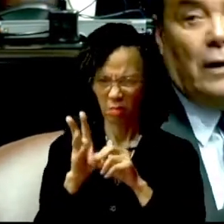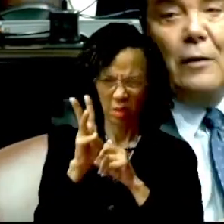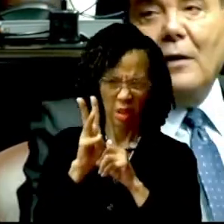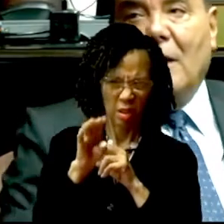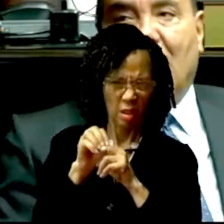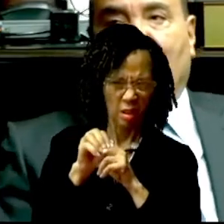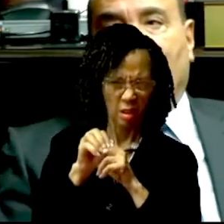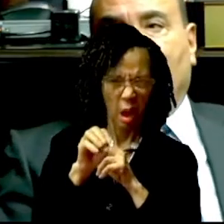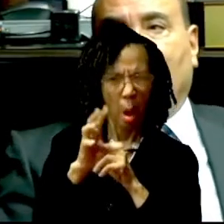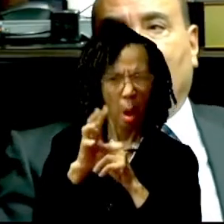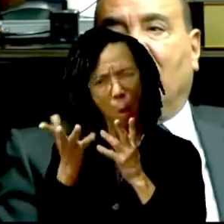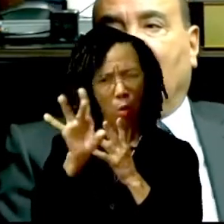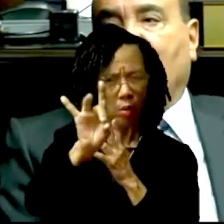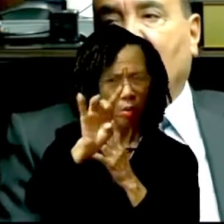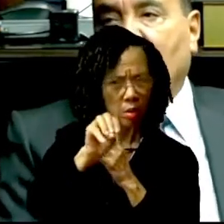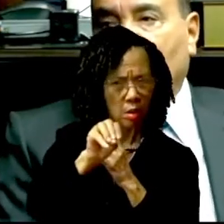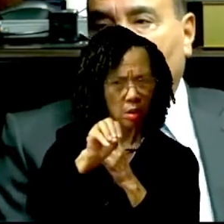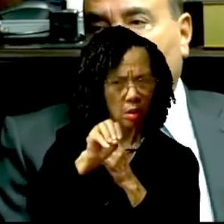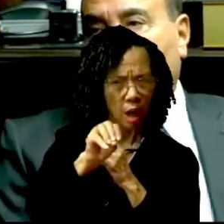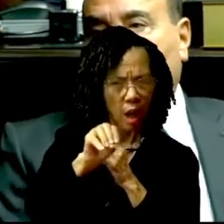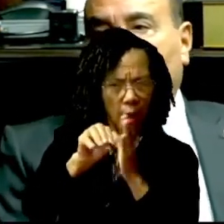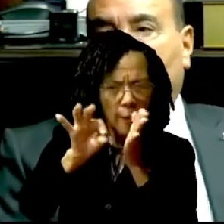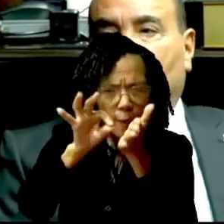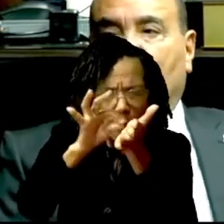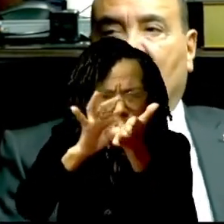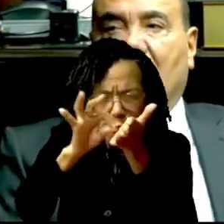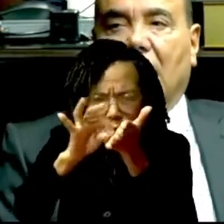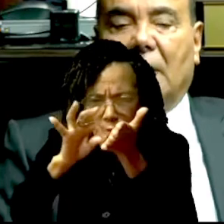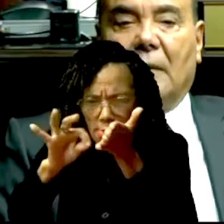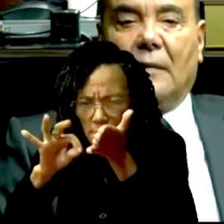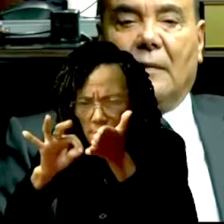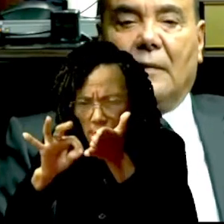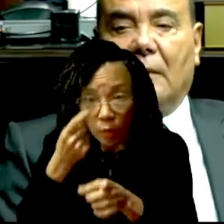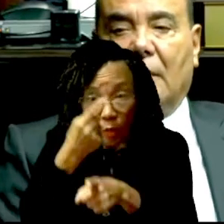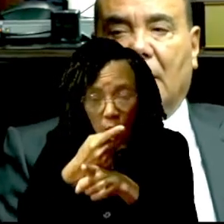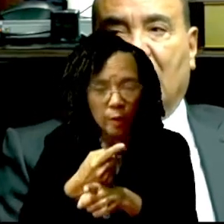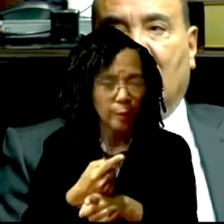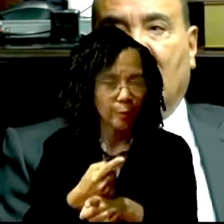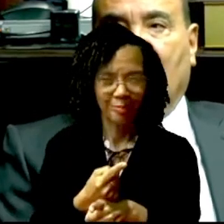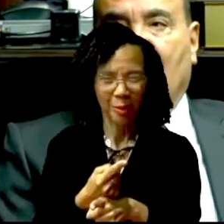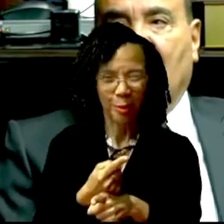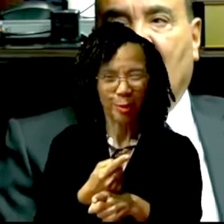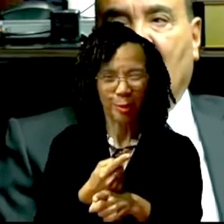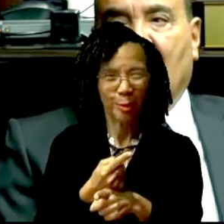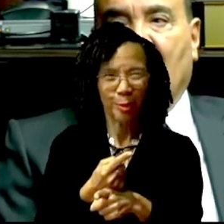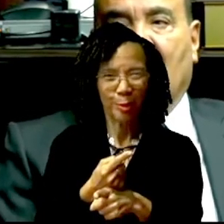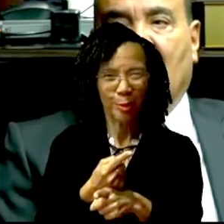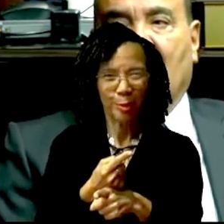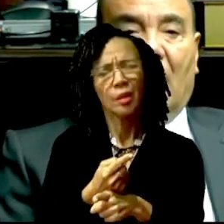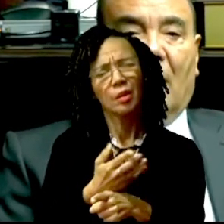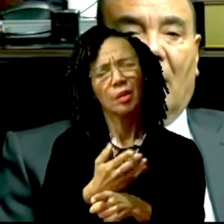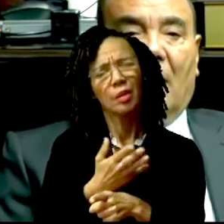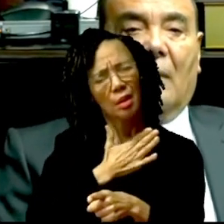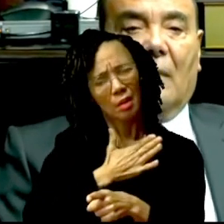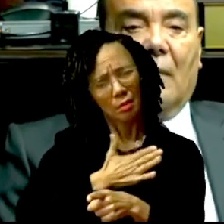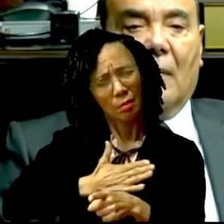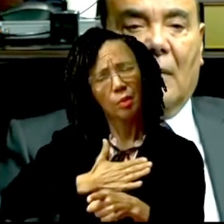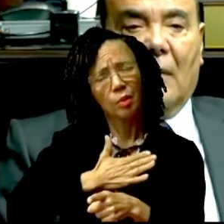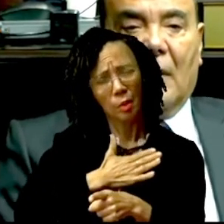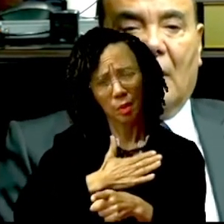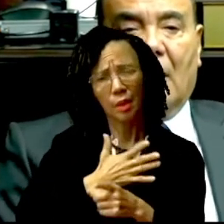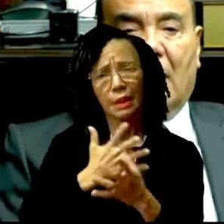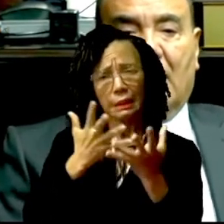la Altagracia. Queremos solicitar a la Cámara de Diputados el respaldo a este proyecto